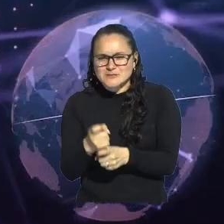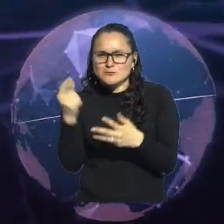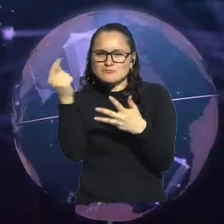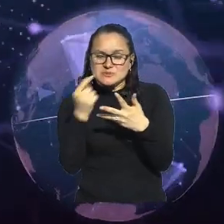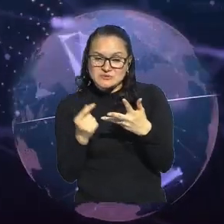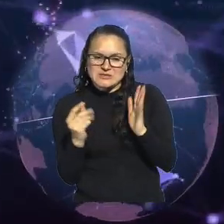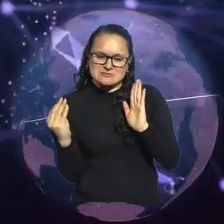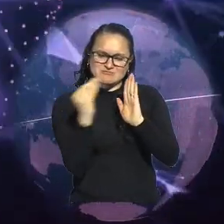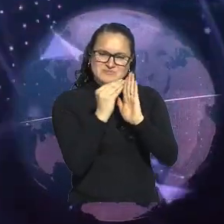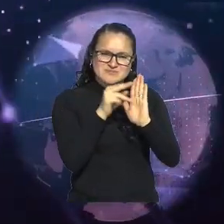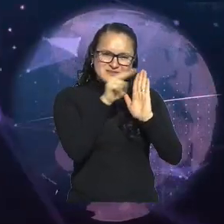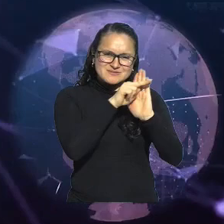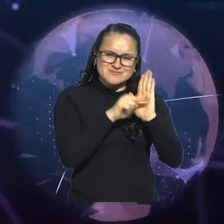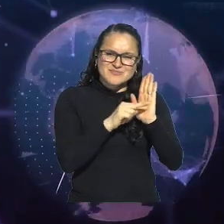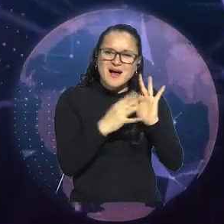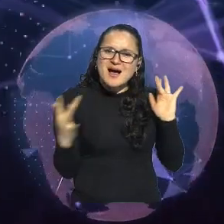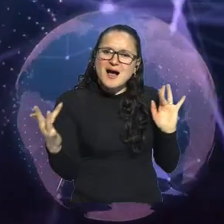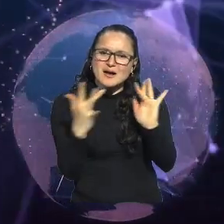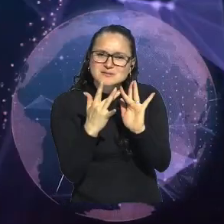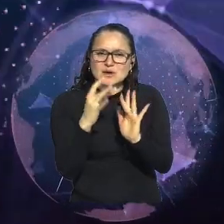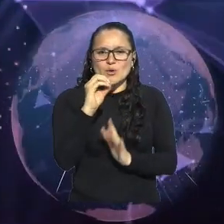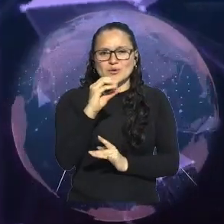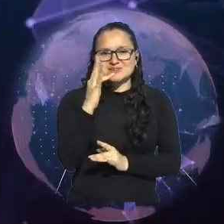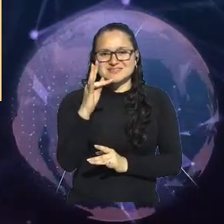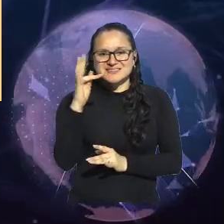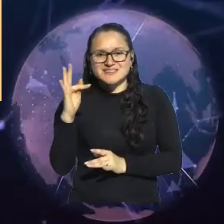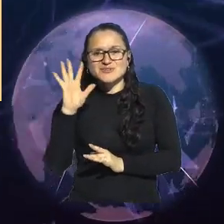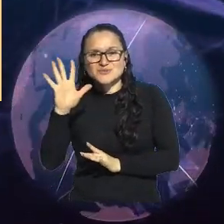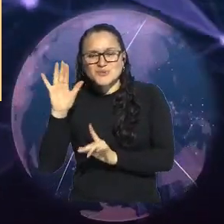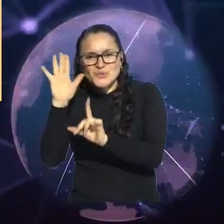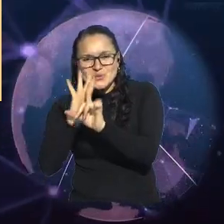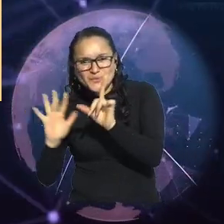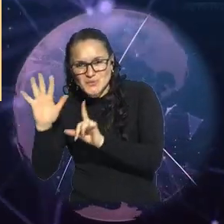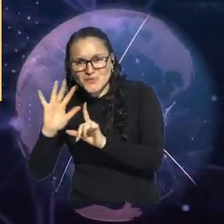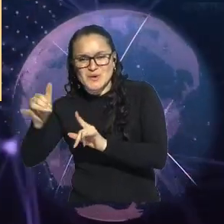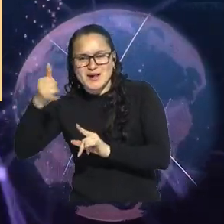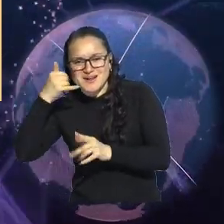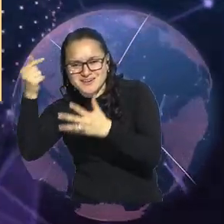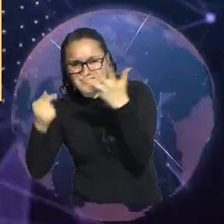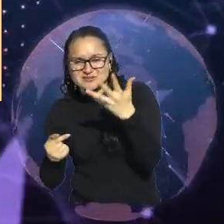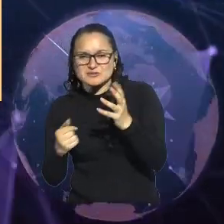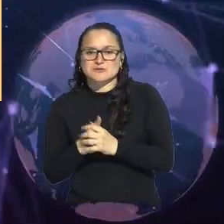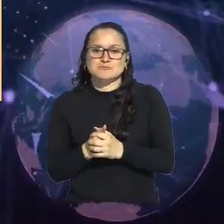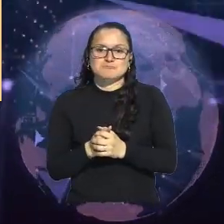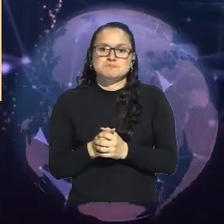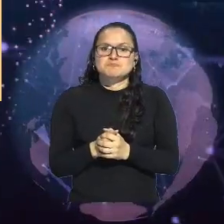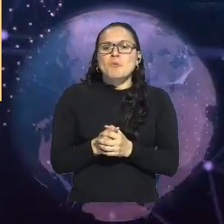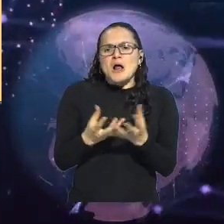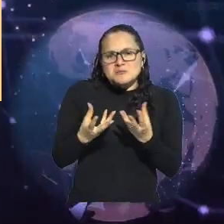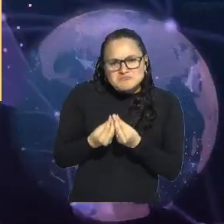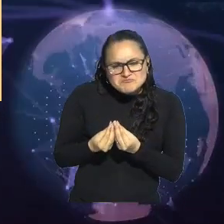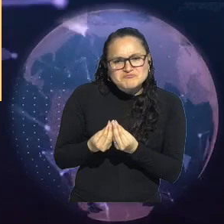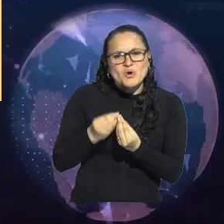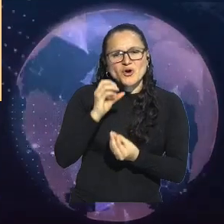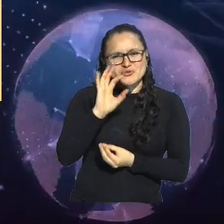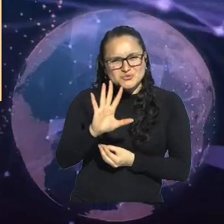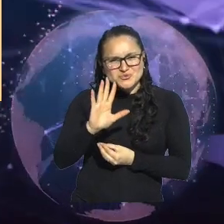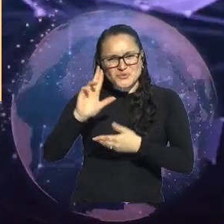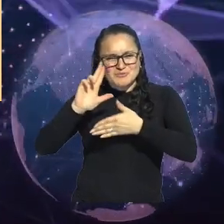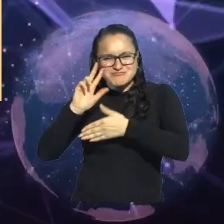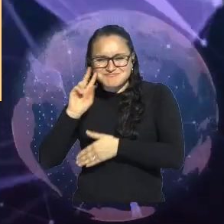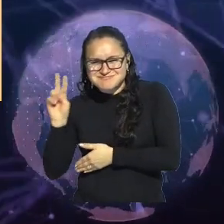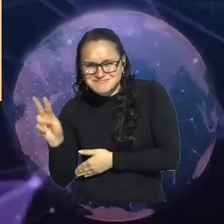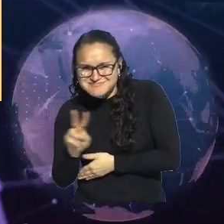convergente de plataformas o 'the de audiovisuales organizadas junto con el observatorio latinoamericano de regulación